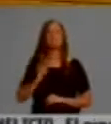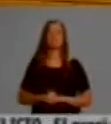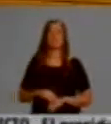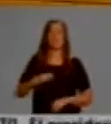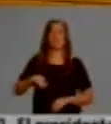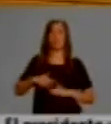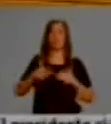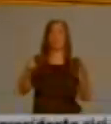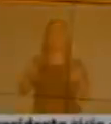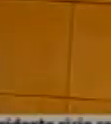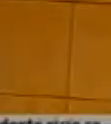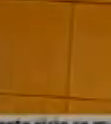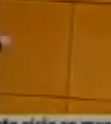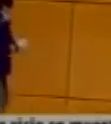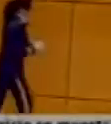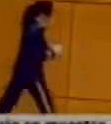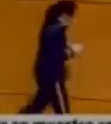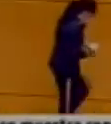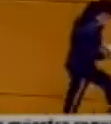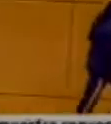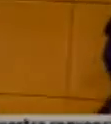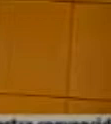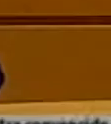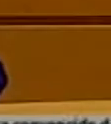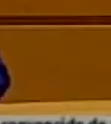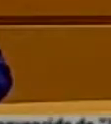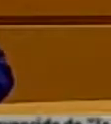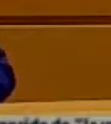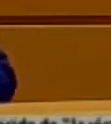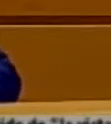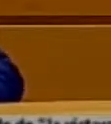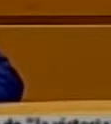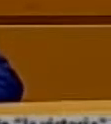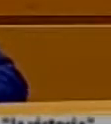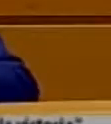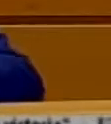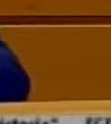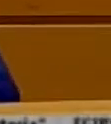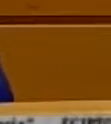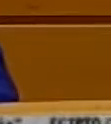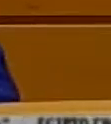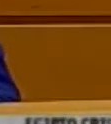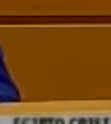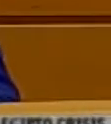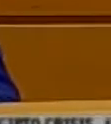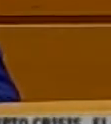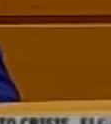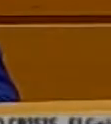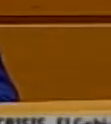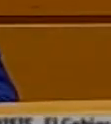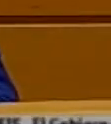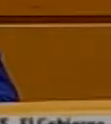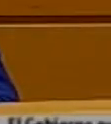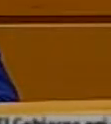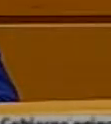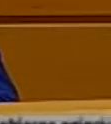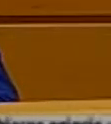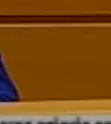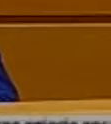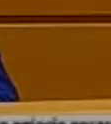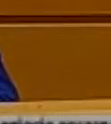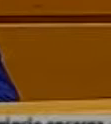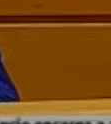Muchas gracias. El líder de CIU dice que la comparecencia de Rajoy llega tarde, que cree en sus palabras como presidente del Gobierno, porque lo